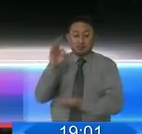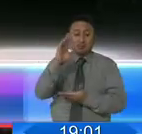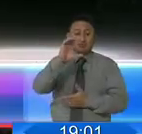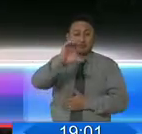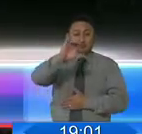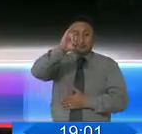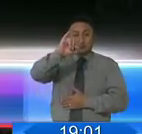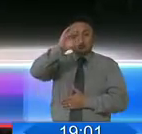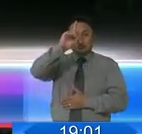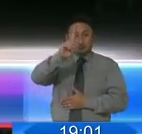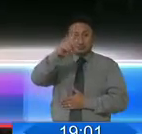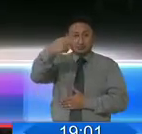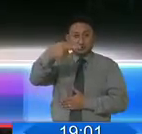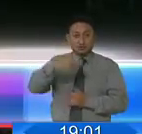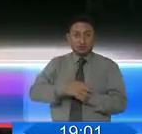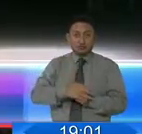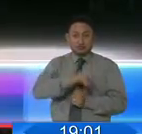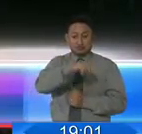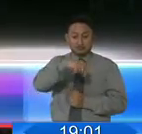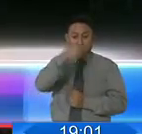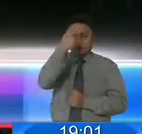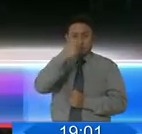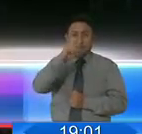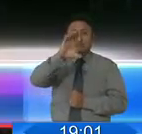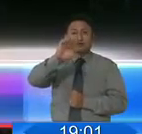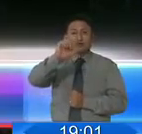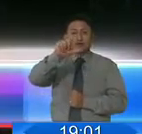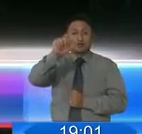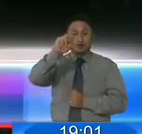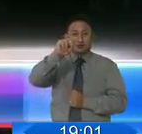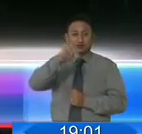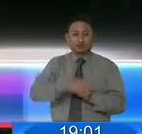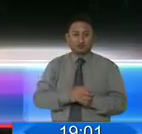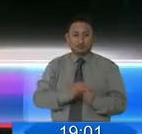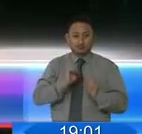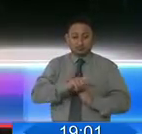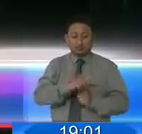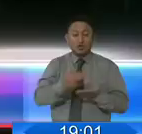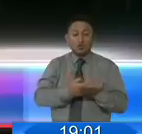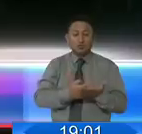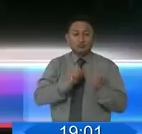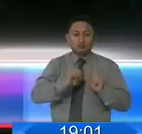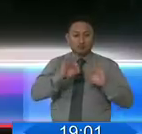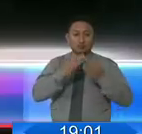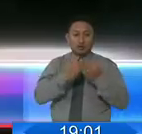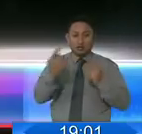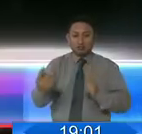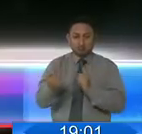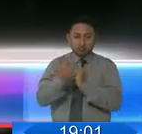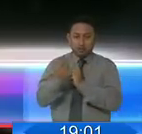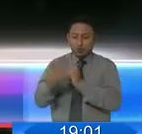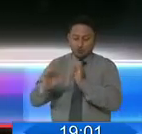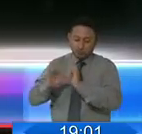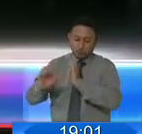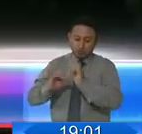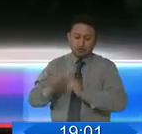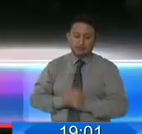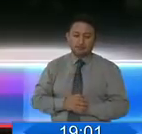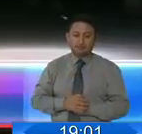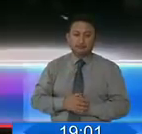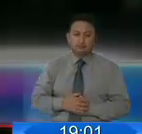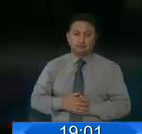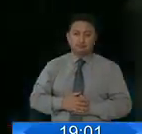edison lanza acá en el perfil todos se encuentran reunidos y que estuvieron conversando también con los familiares de las víctimas de este